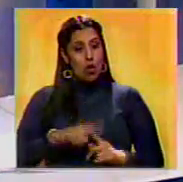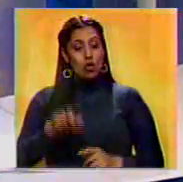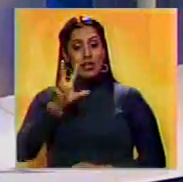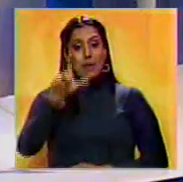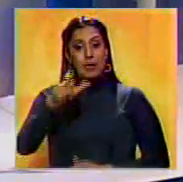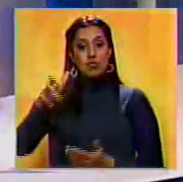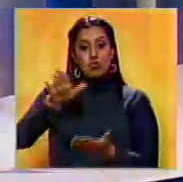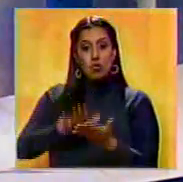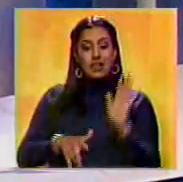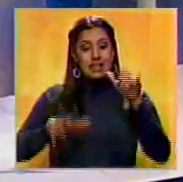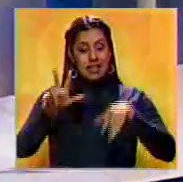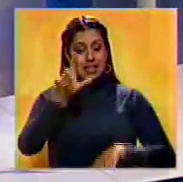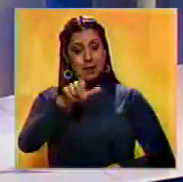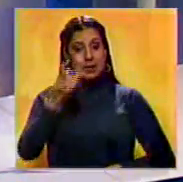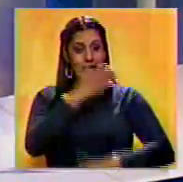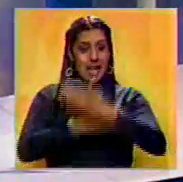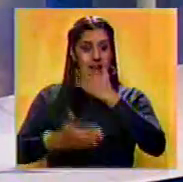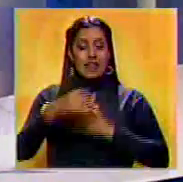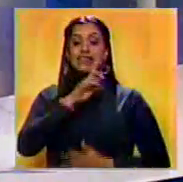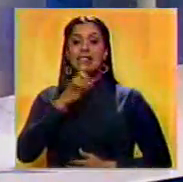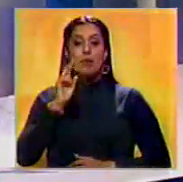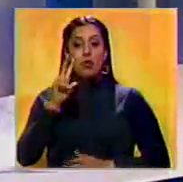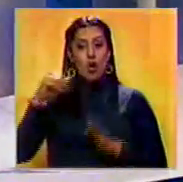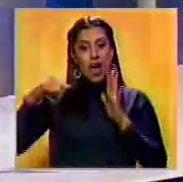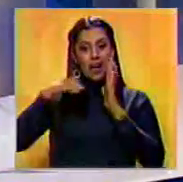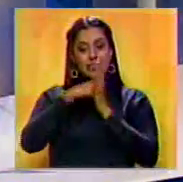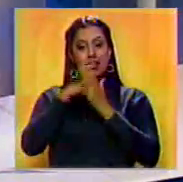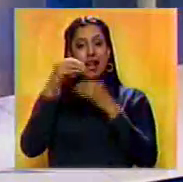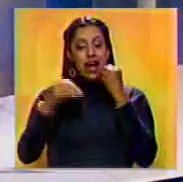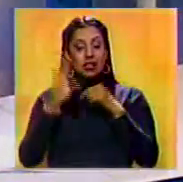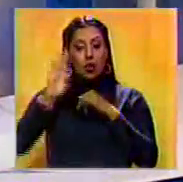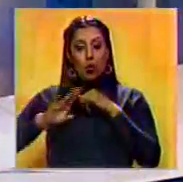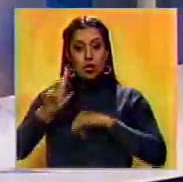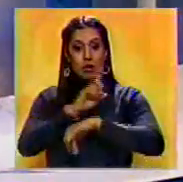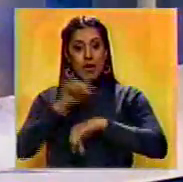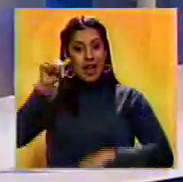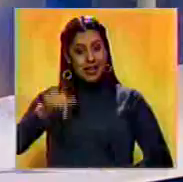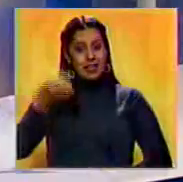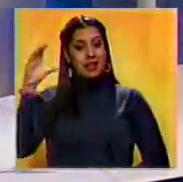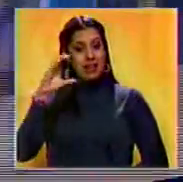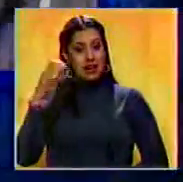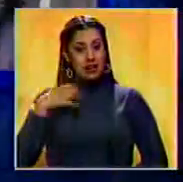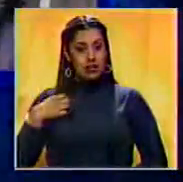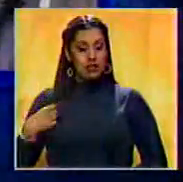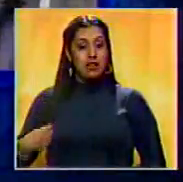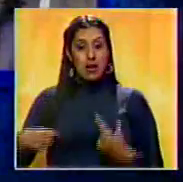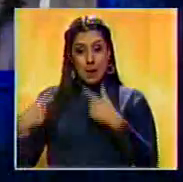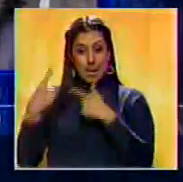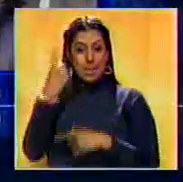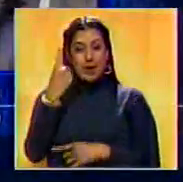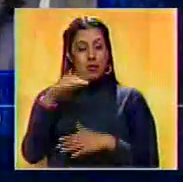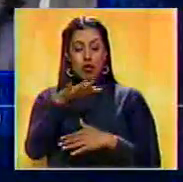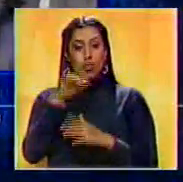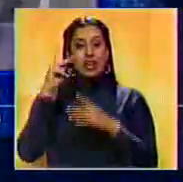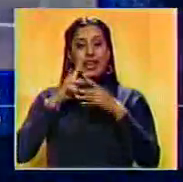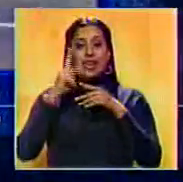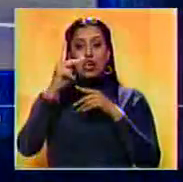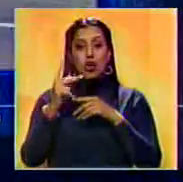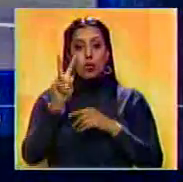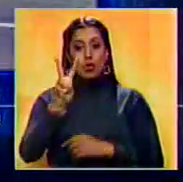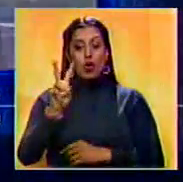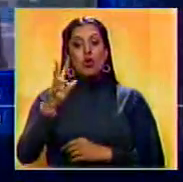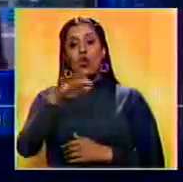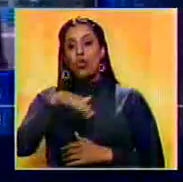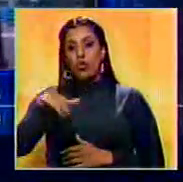tres fallecidos y 13 personas heridas fue el saldo de dos accidentes ocurridos en las últimas horas aquí en Caracas el primero ocurrió en el kilómetro 12 de la